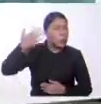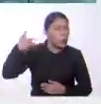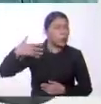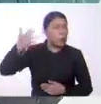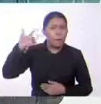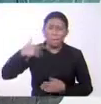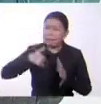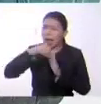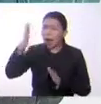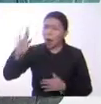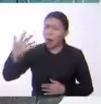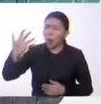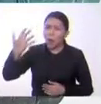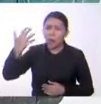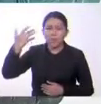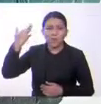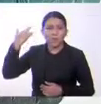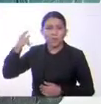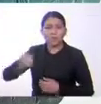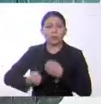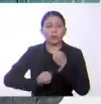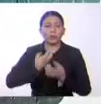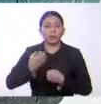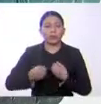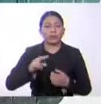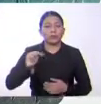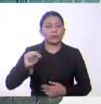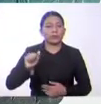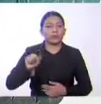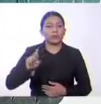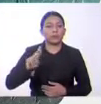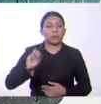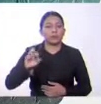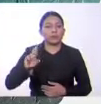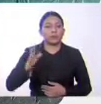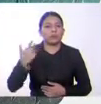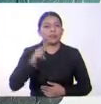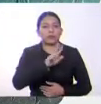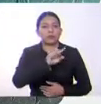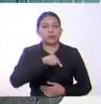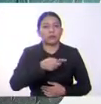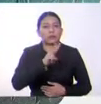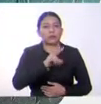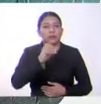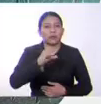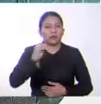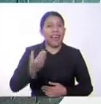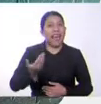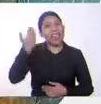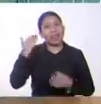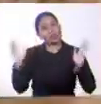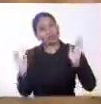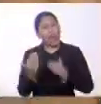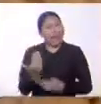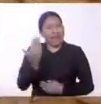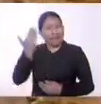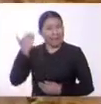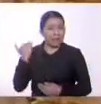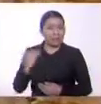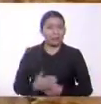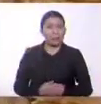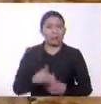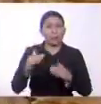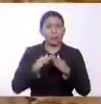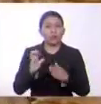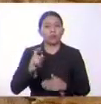es el más antiguo es el poema de Narmar, que data del año 3200 a.C. También tenemos una epopeya